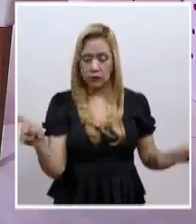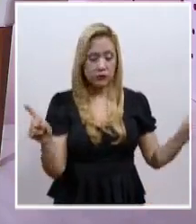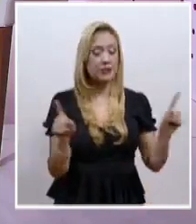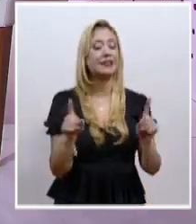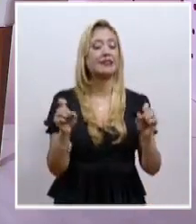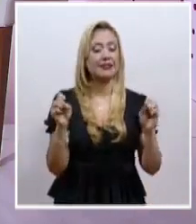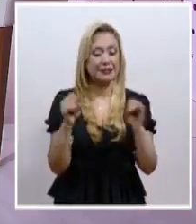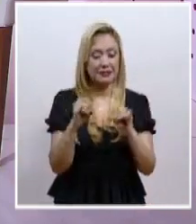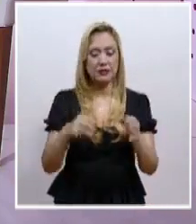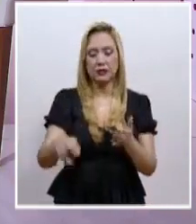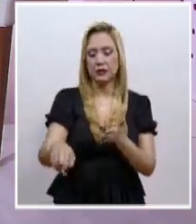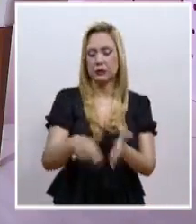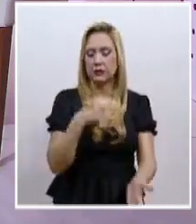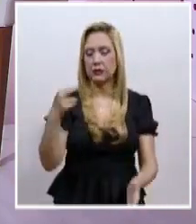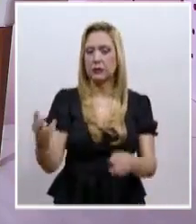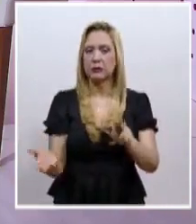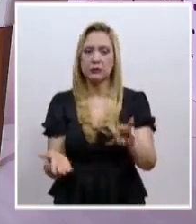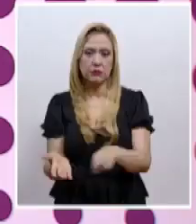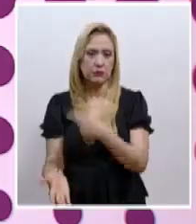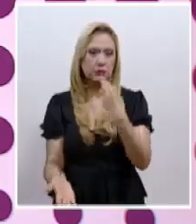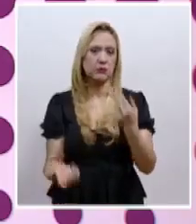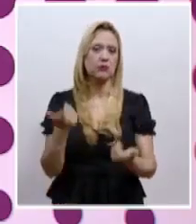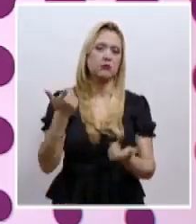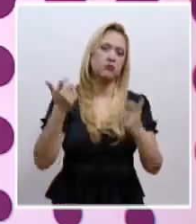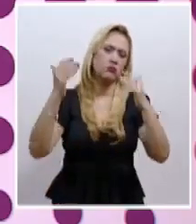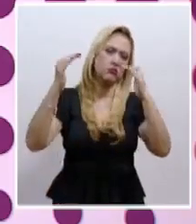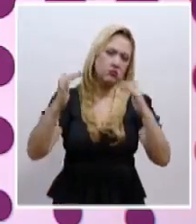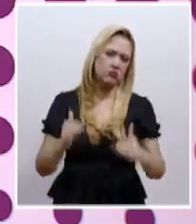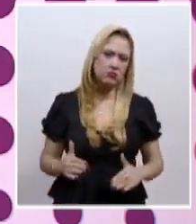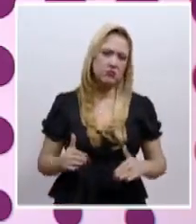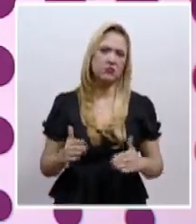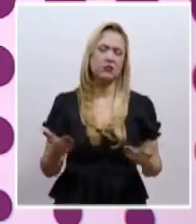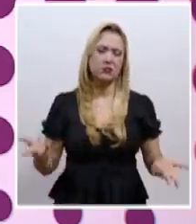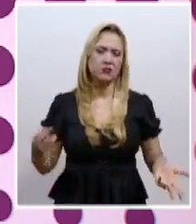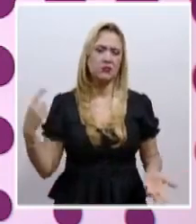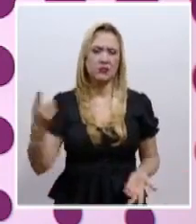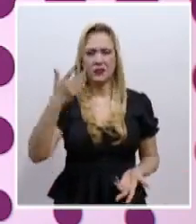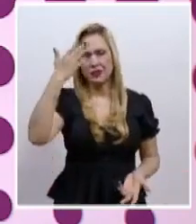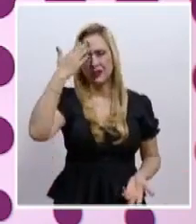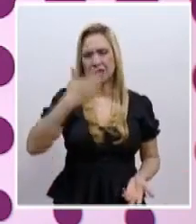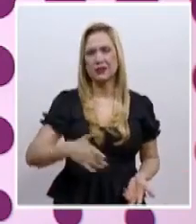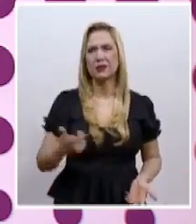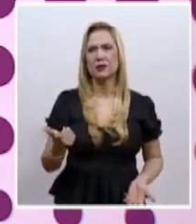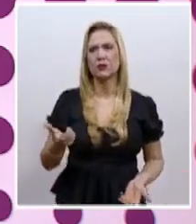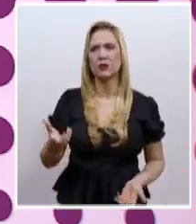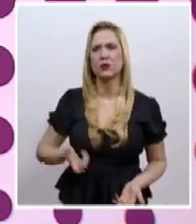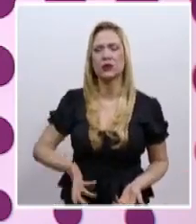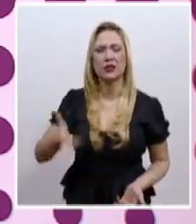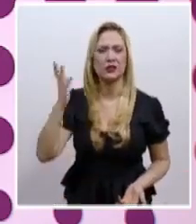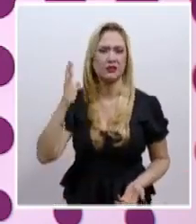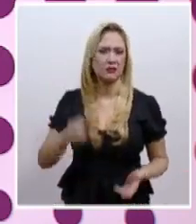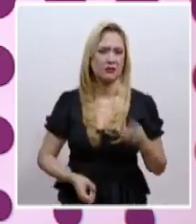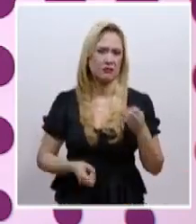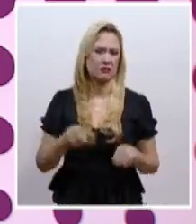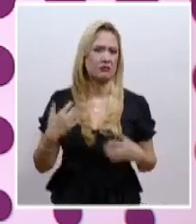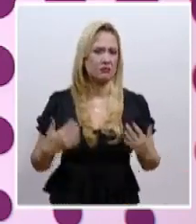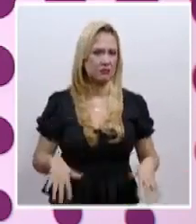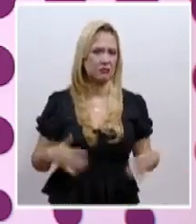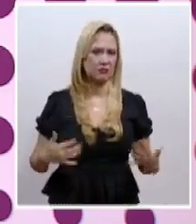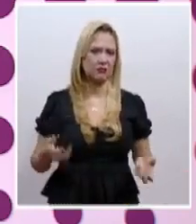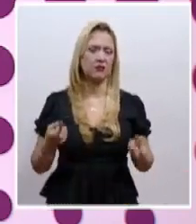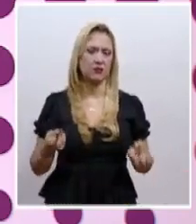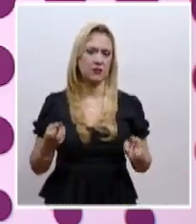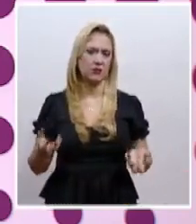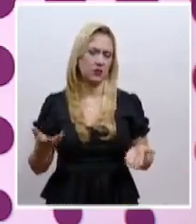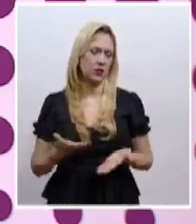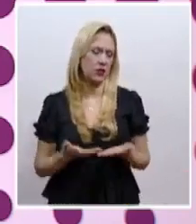y eso bajar los costos de la rotación laboral, que sabemos que ya es una parte fundamental